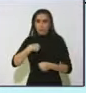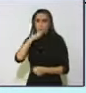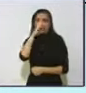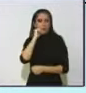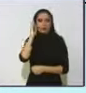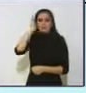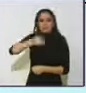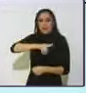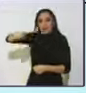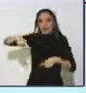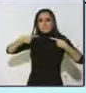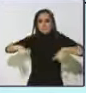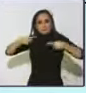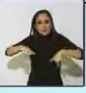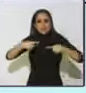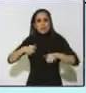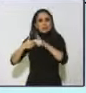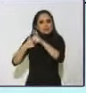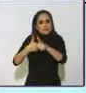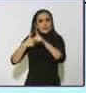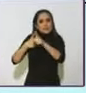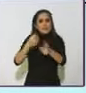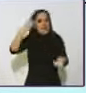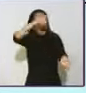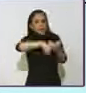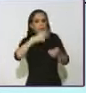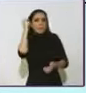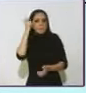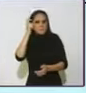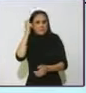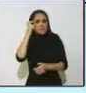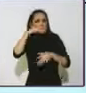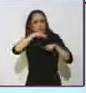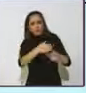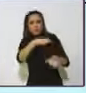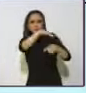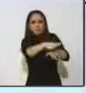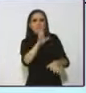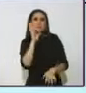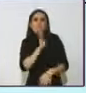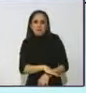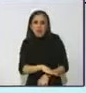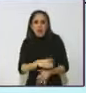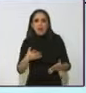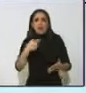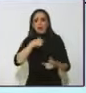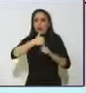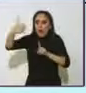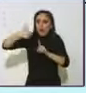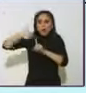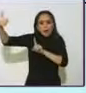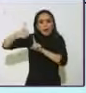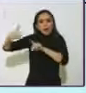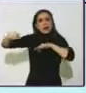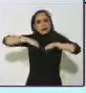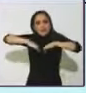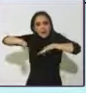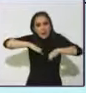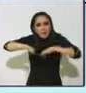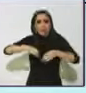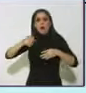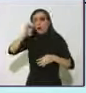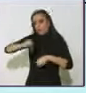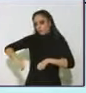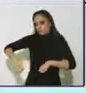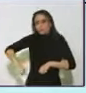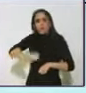población hoy no sigamos moviendo en estas condiciones en la ciudad tenemos la necesidad de movernos a nuestros lugares de empleo de mover a nuestros hijos a las